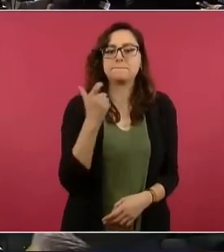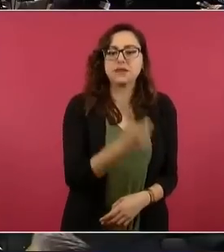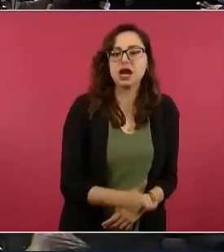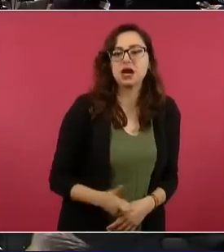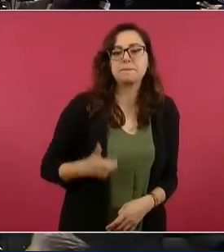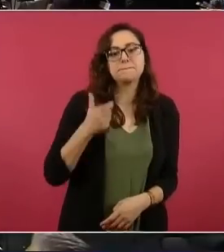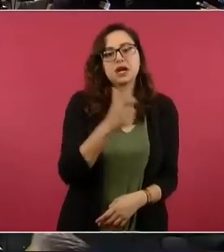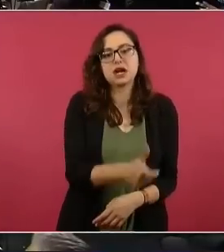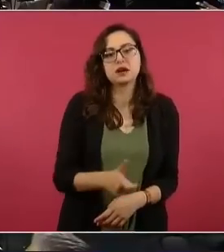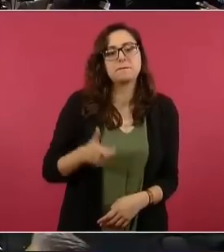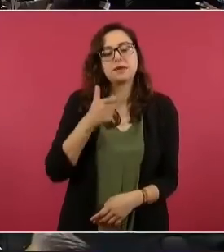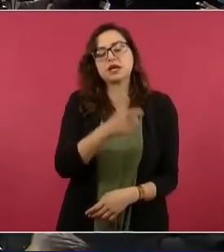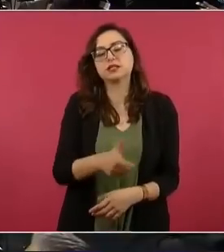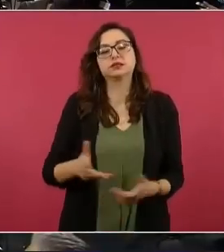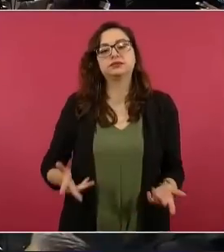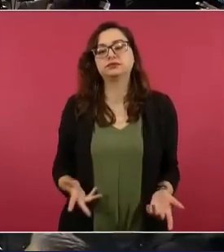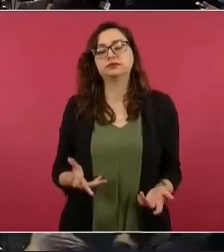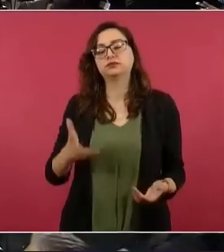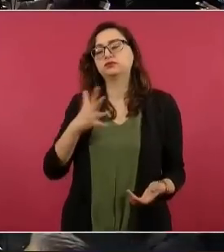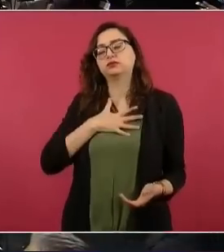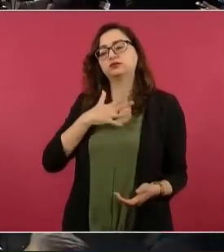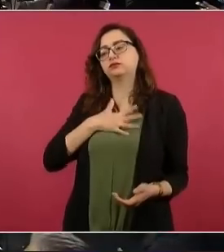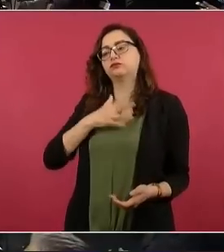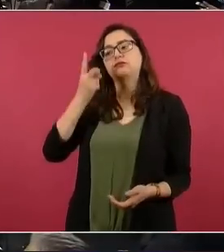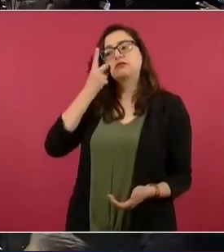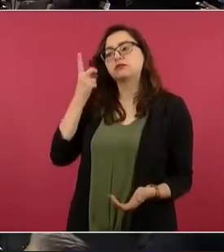y le pertenecía al amo.